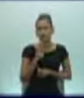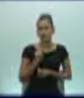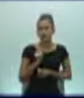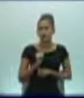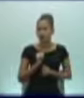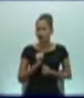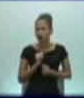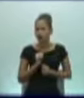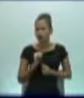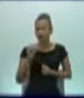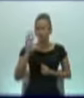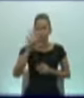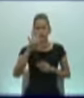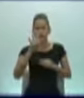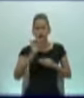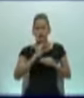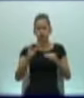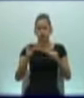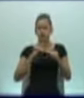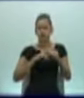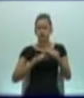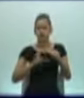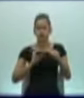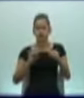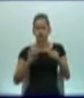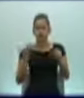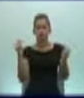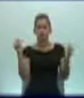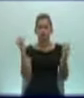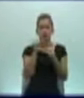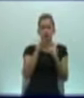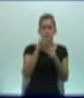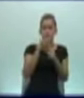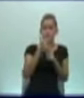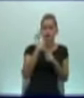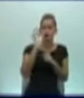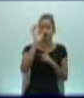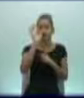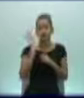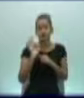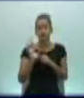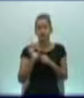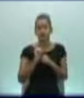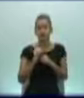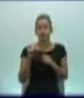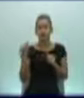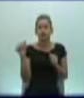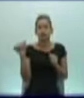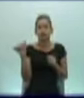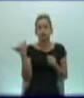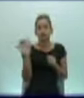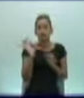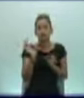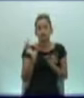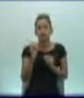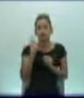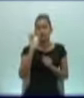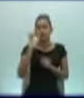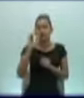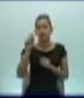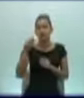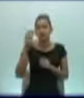que 5 sobre 100 es igual a 5%, que es lo mismo a 5 centésimas. Cópienlo.